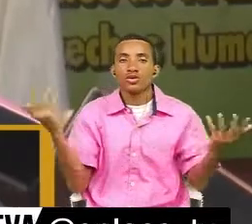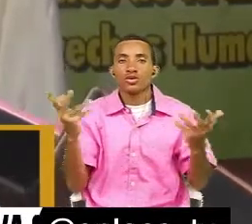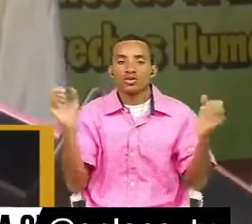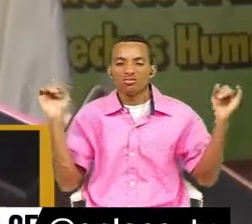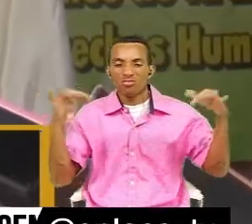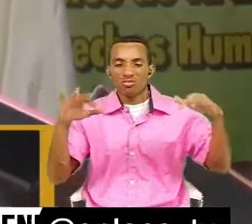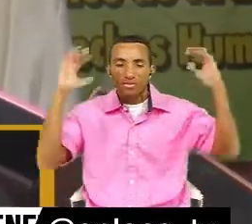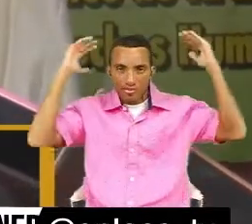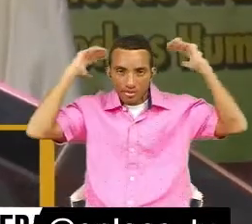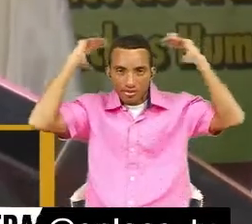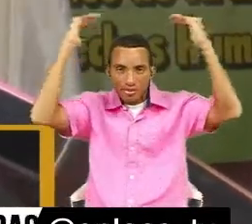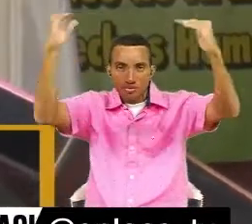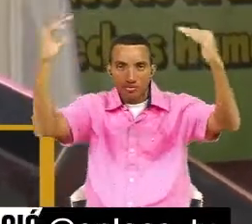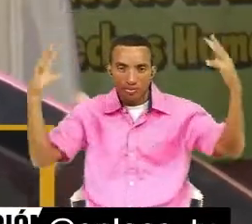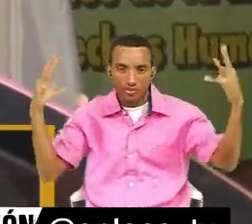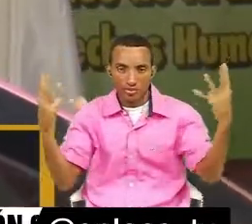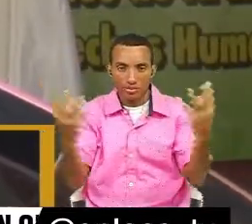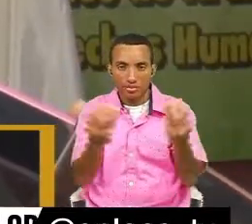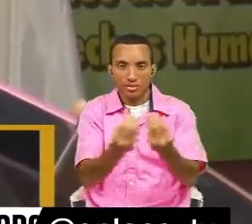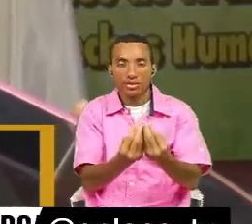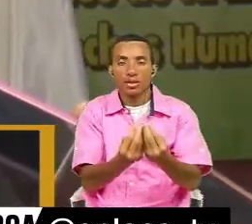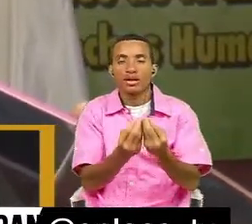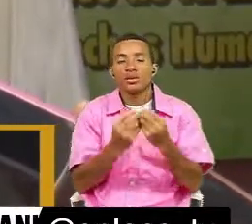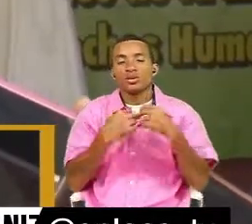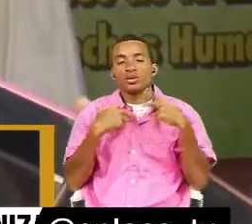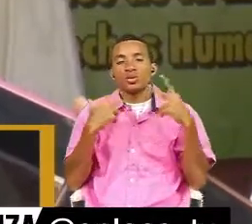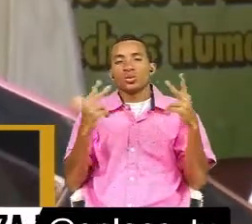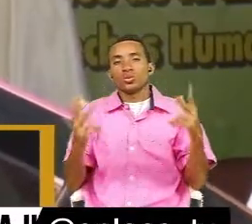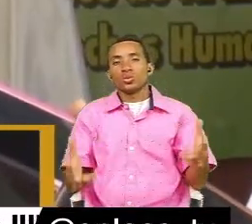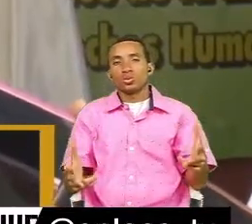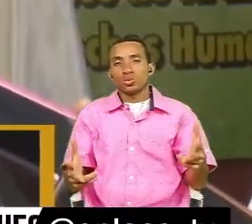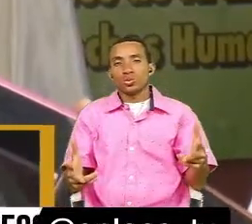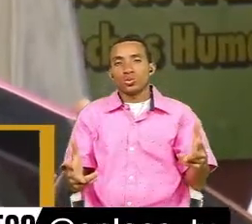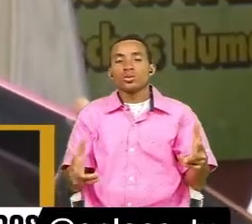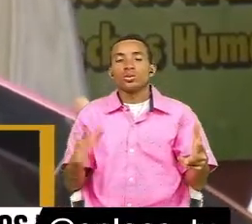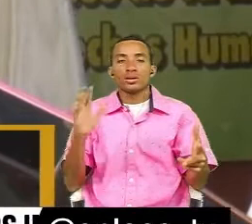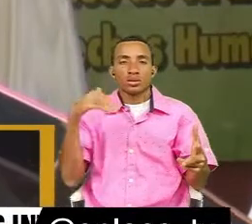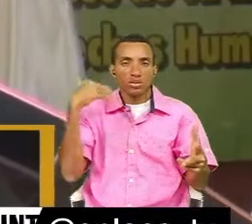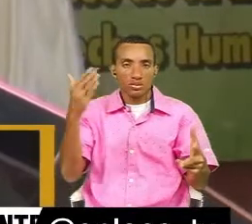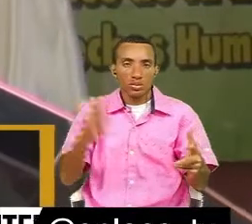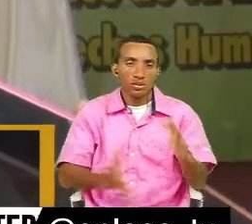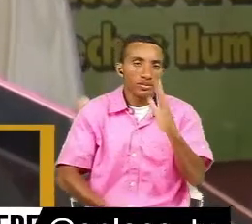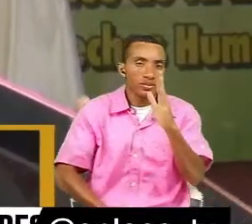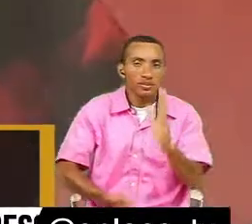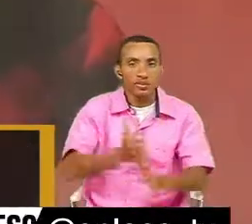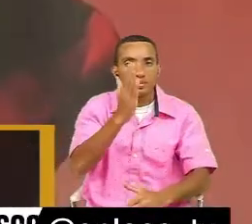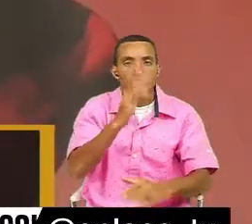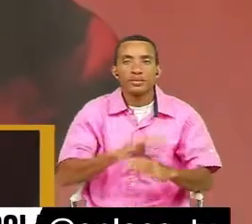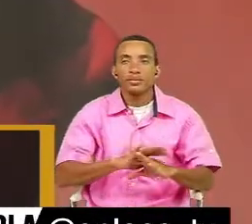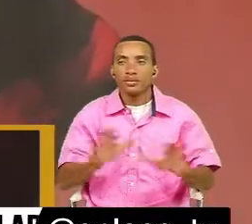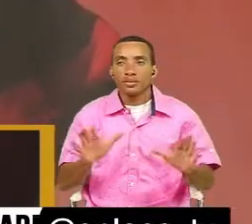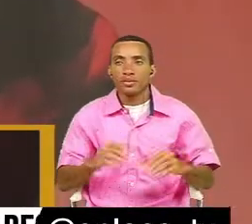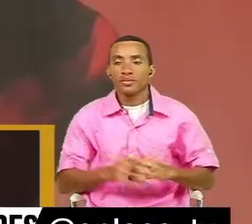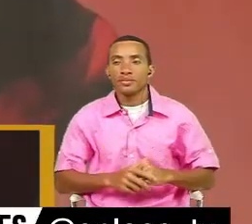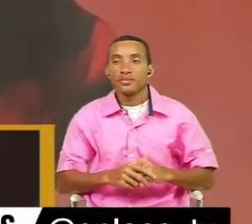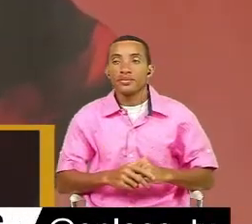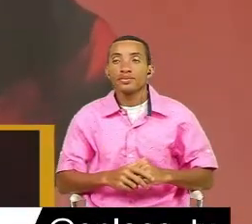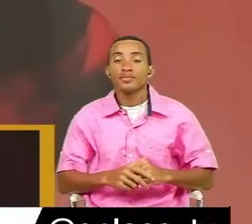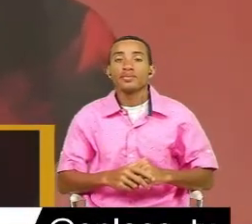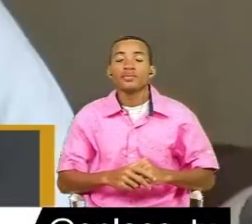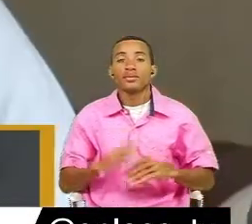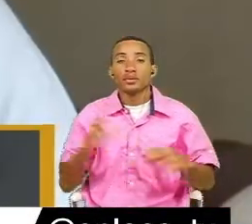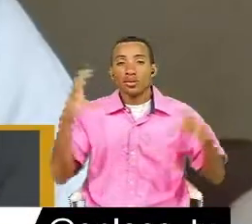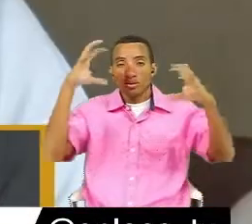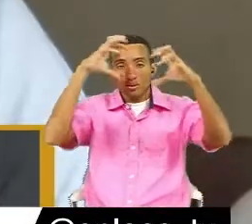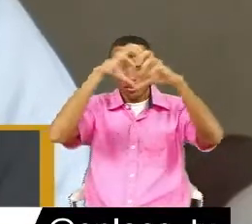y posteriormente descansamos ahí y posteriormente pues nos vamos a la realización. Se espera que en horas de la noche